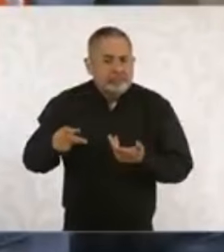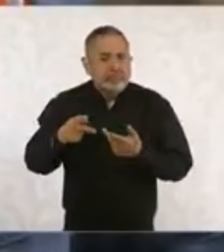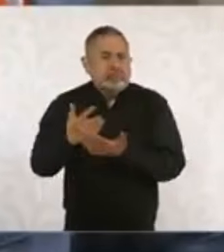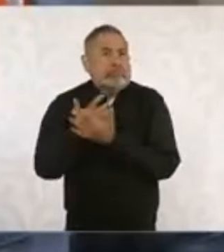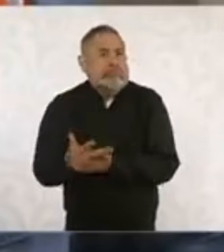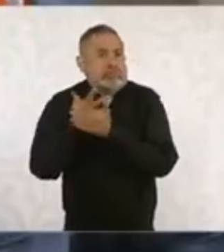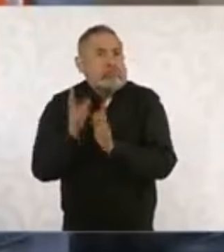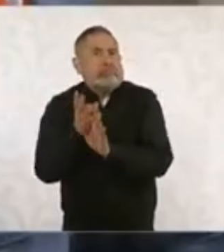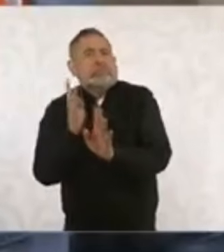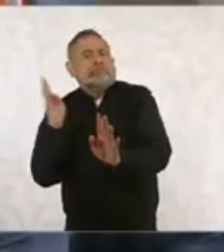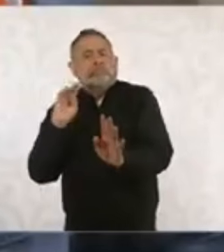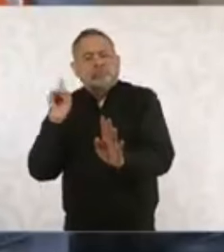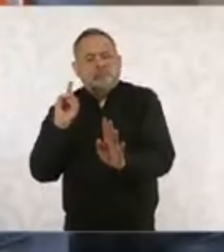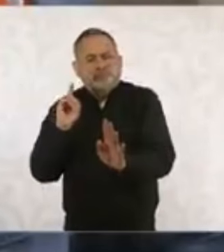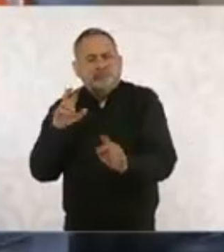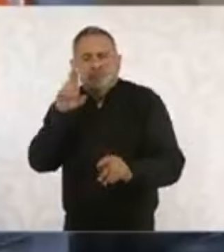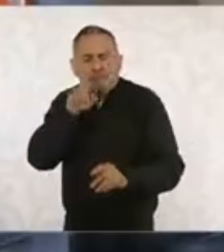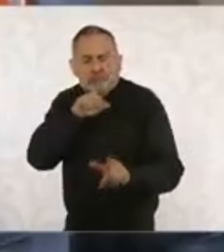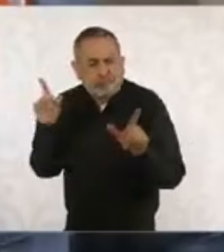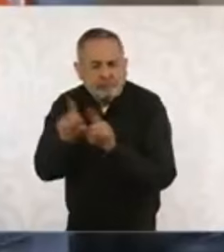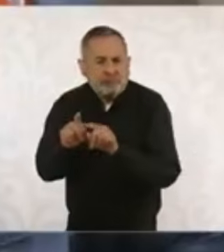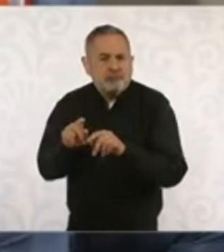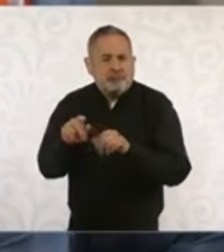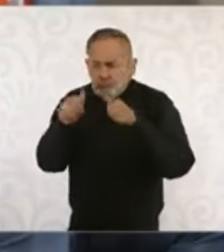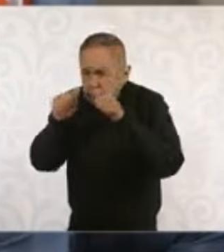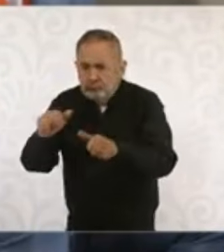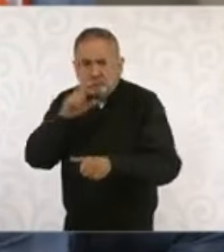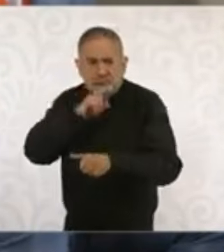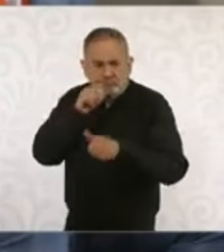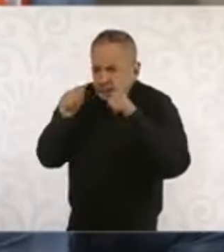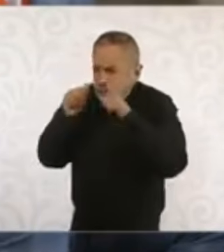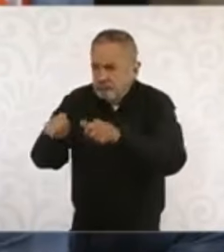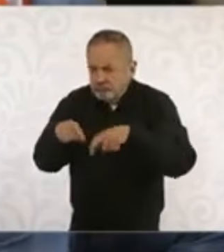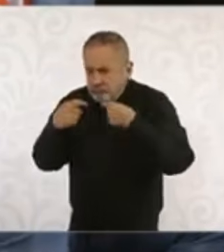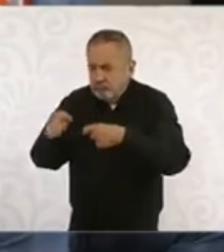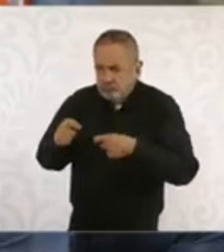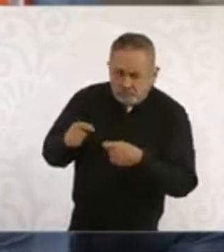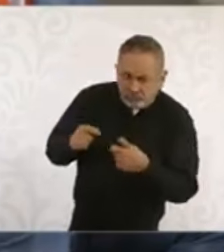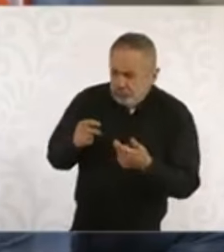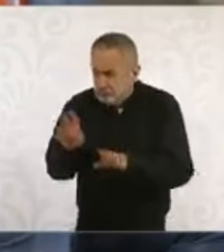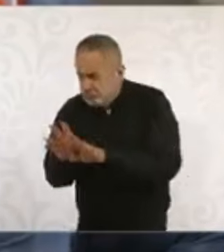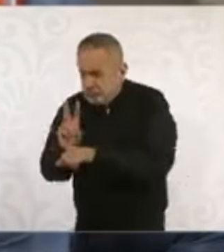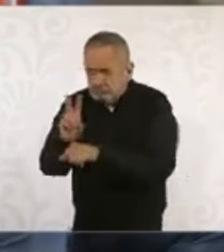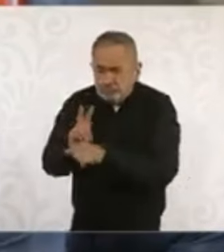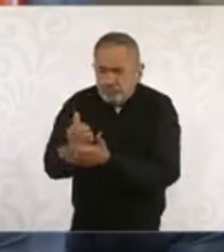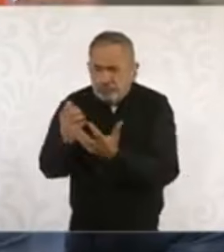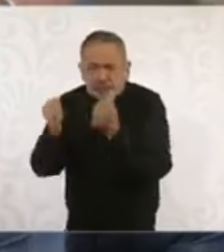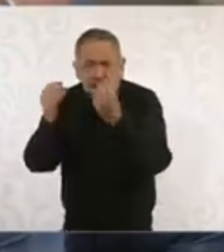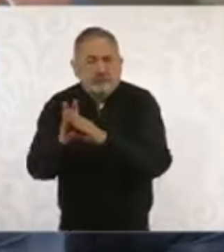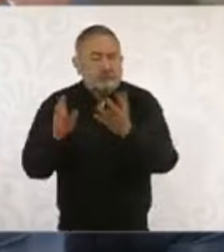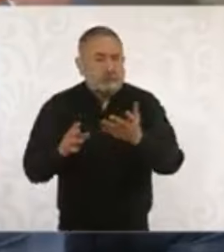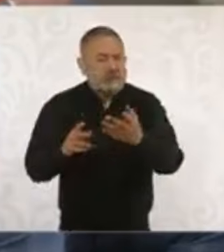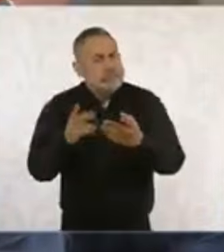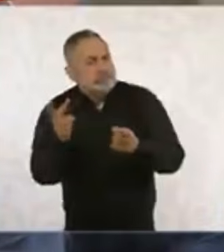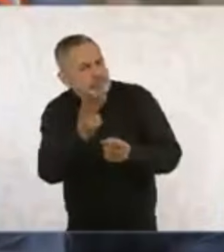tratamientos, etcétera, que ha sido un gran problema, y mayor acceso efectivo a la atención médica? Y sobre esto, ¿tenemos